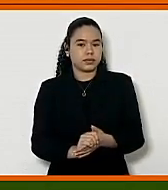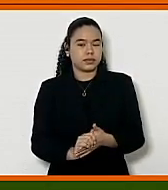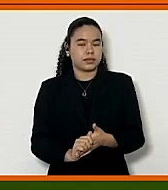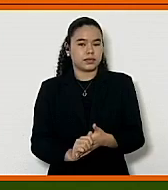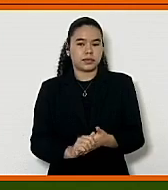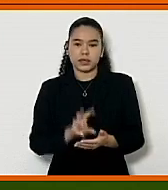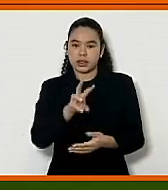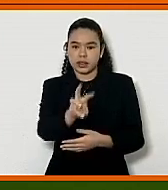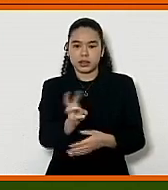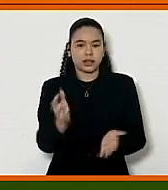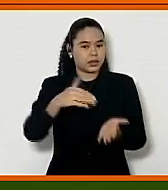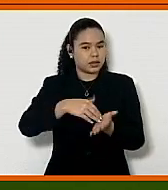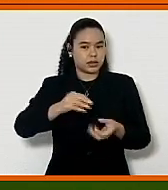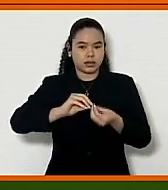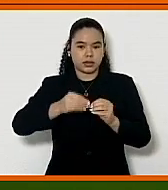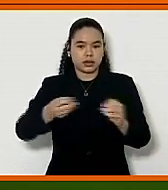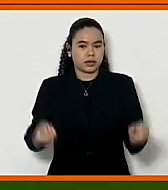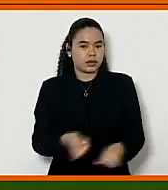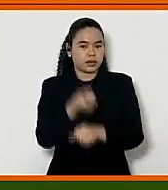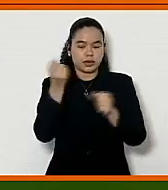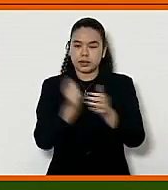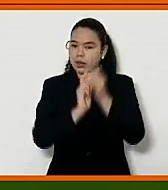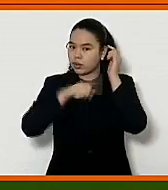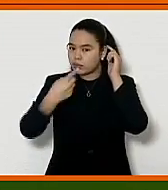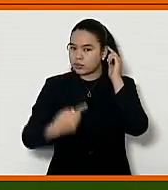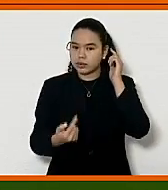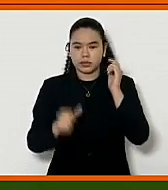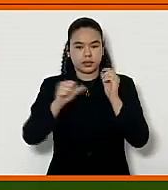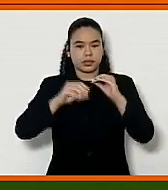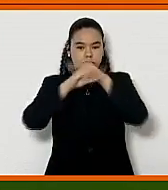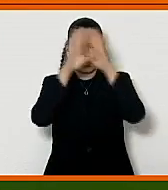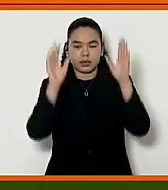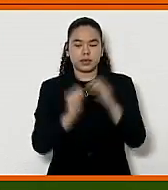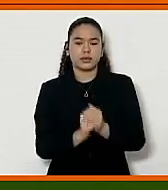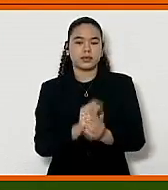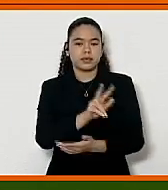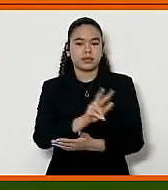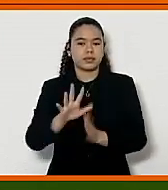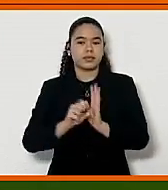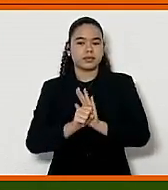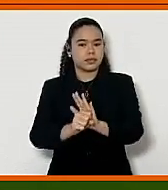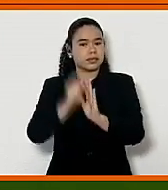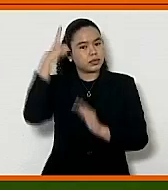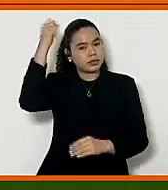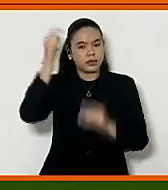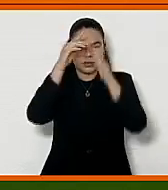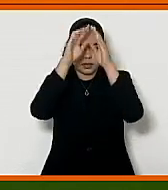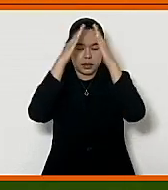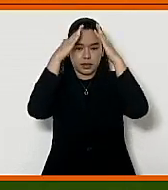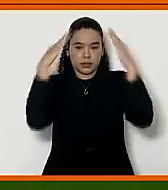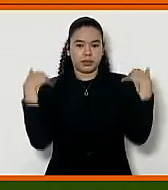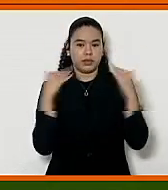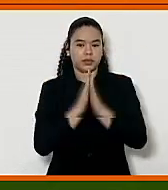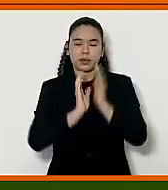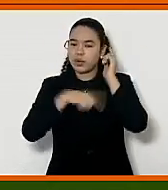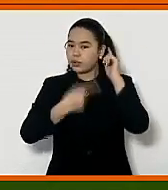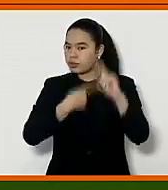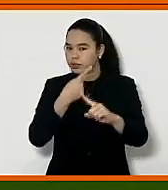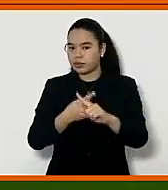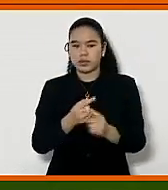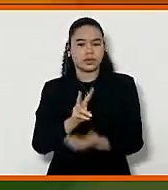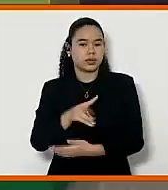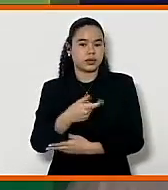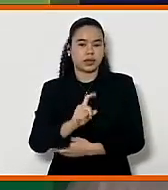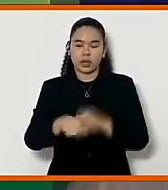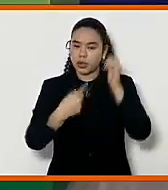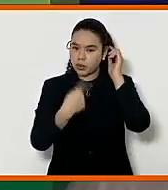el 6, con gusto te repito, el número ganador para diaria en esta mañana es el 35 con su símbolo de sueños virgen. Para Multi-X, 2X y para más